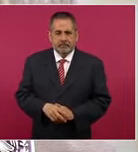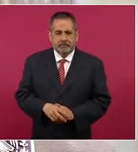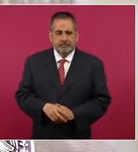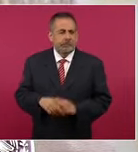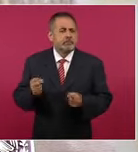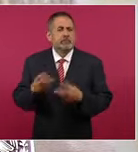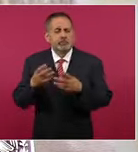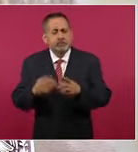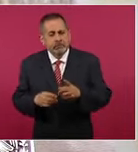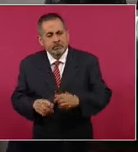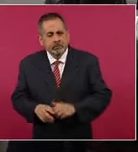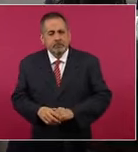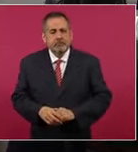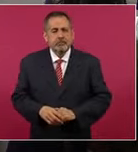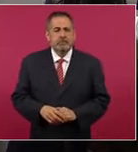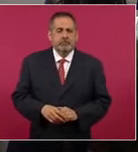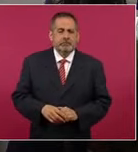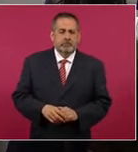¿cuánto?